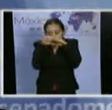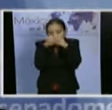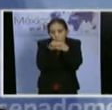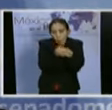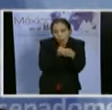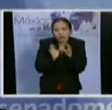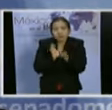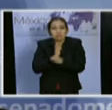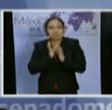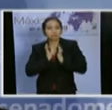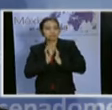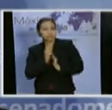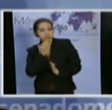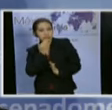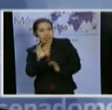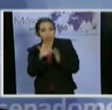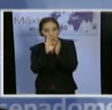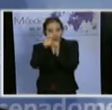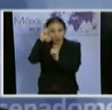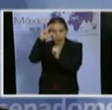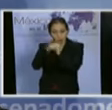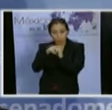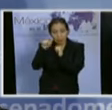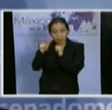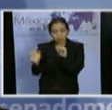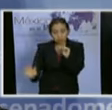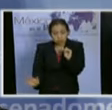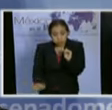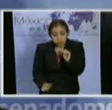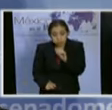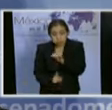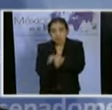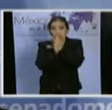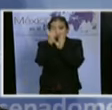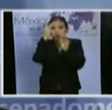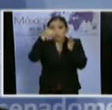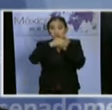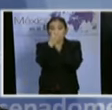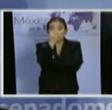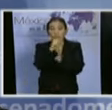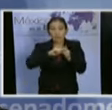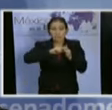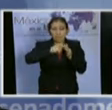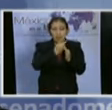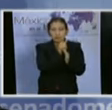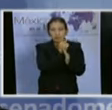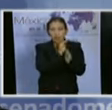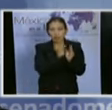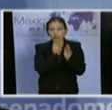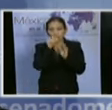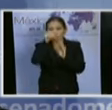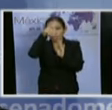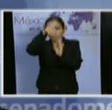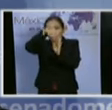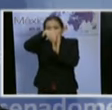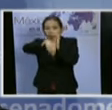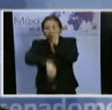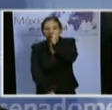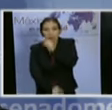estado del bienestar que es la Unión Europea, de repente a partir del año 2009 comienza a entrar en una